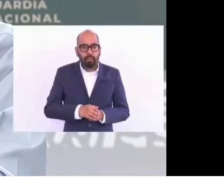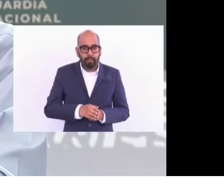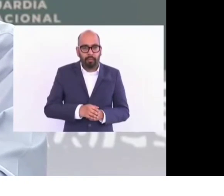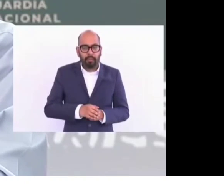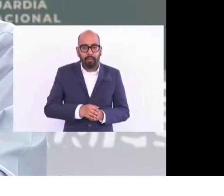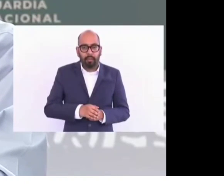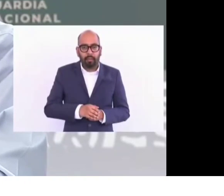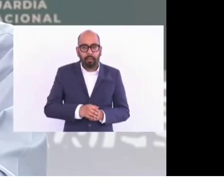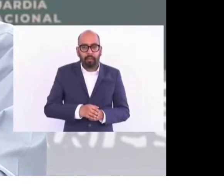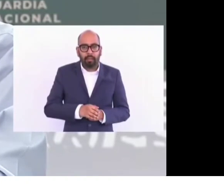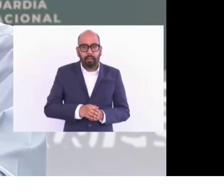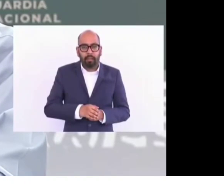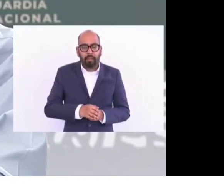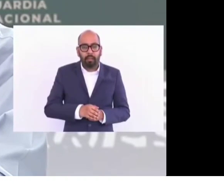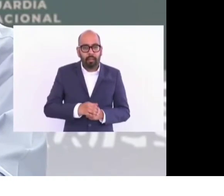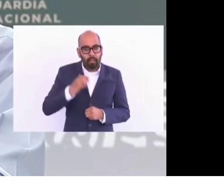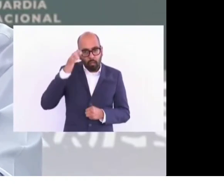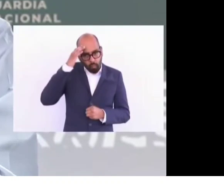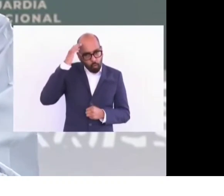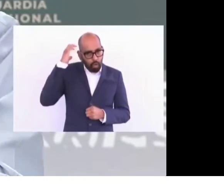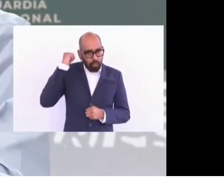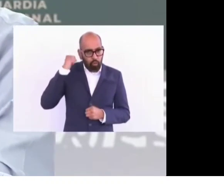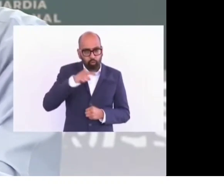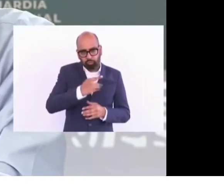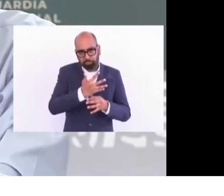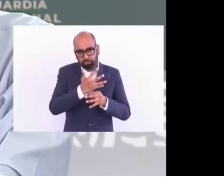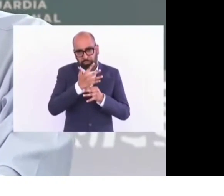los llamados sentimientos de la nación y le decía: